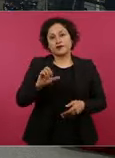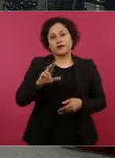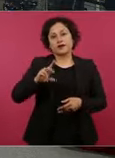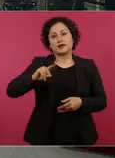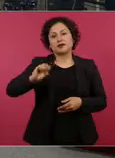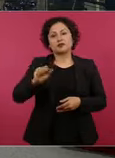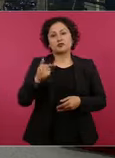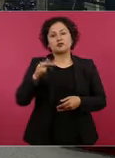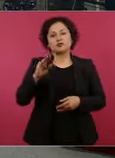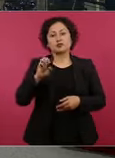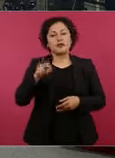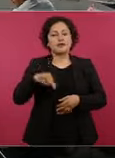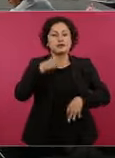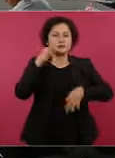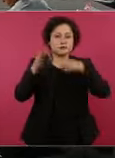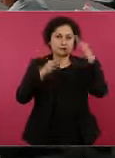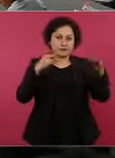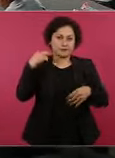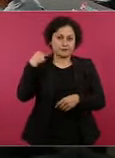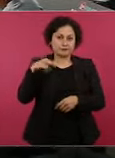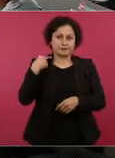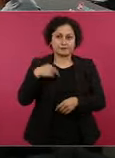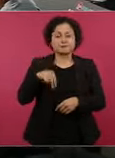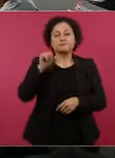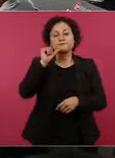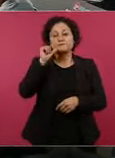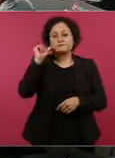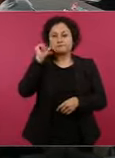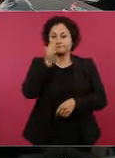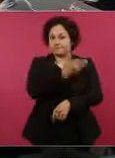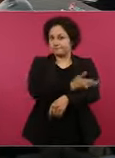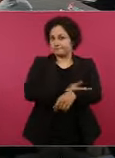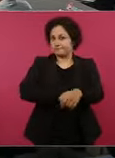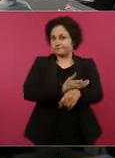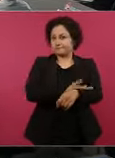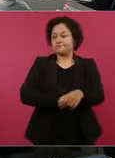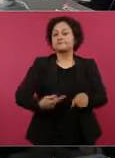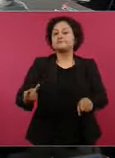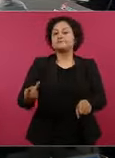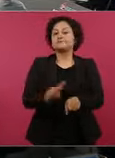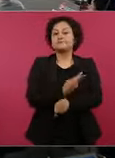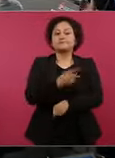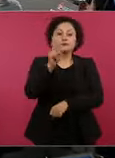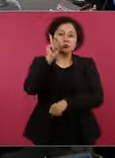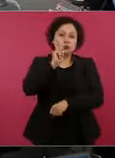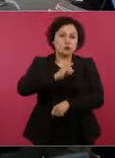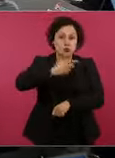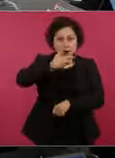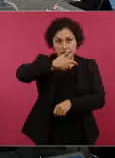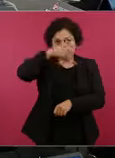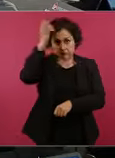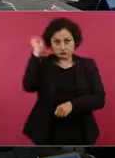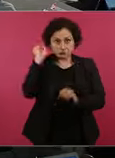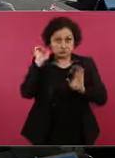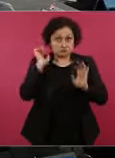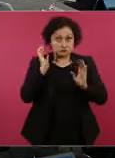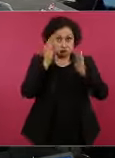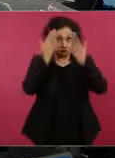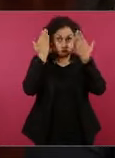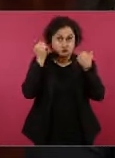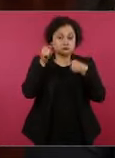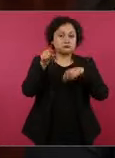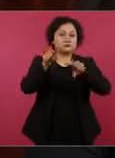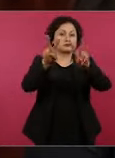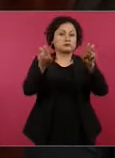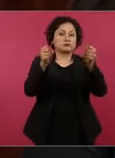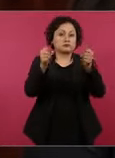Ava Noticias Veracruz. Pues consultarle lo que pasó ayer en la tarde con una de las candidatas No sé si ya le dieron el informe en esta mesa de seguridad que lleva todos